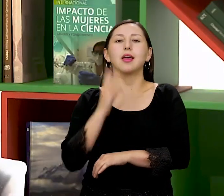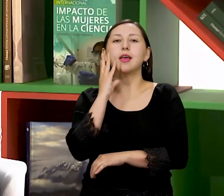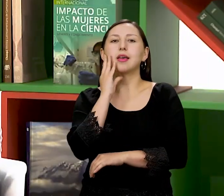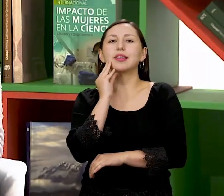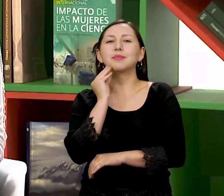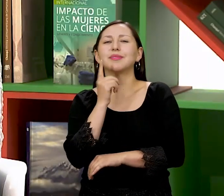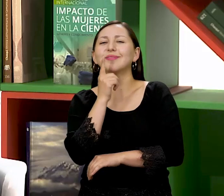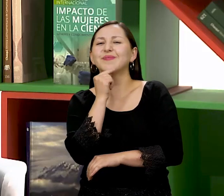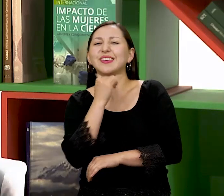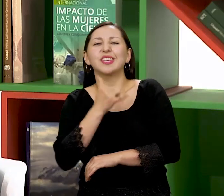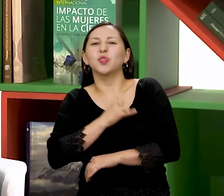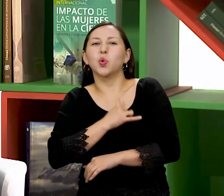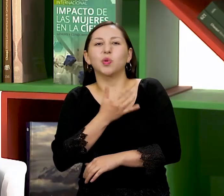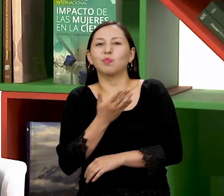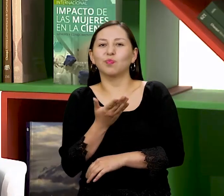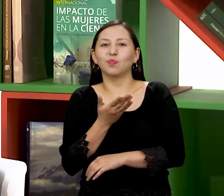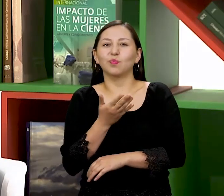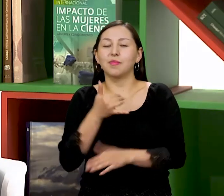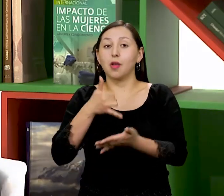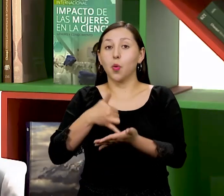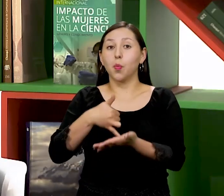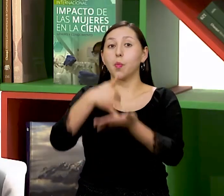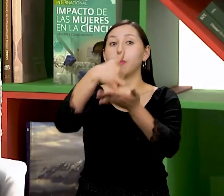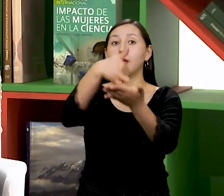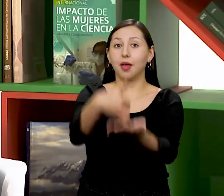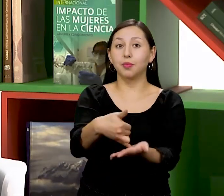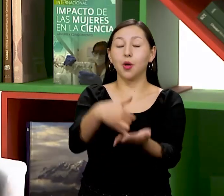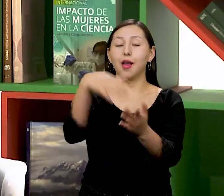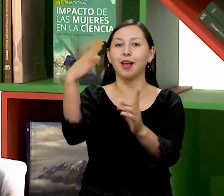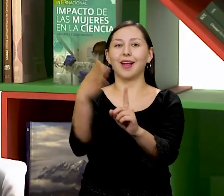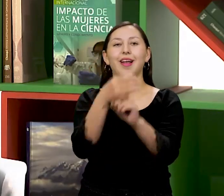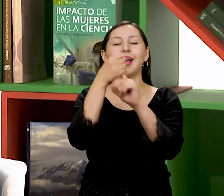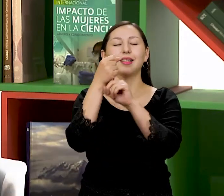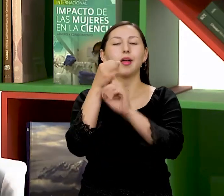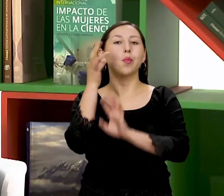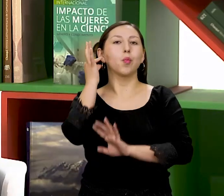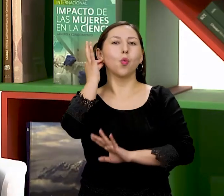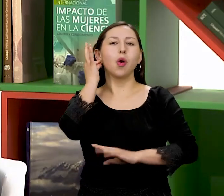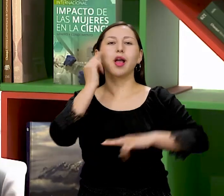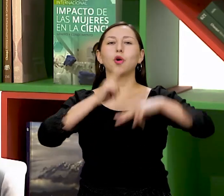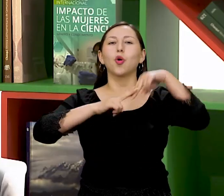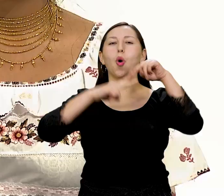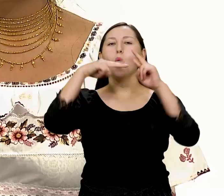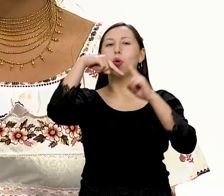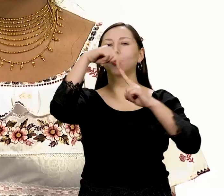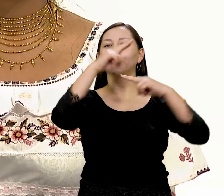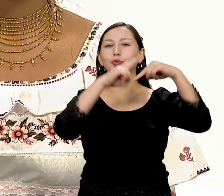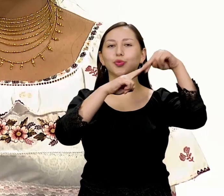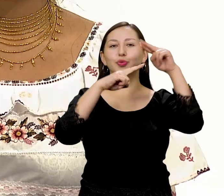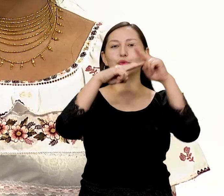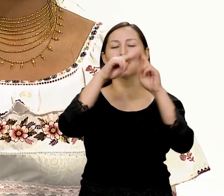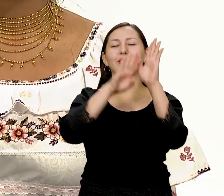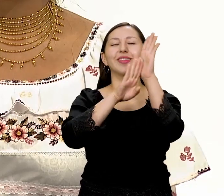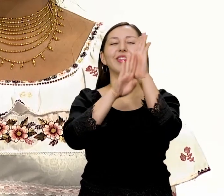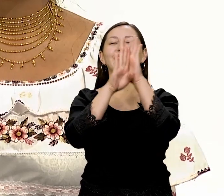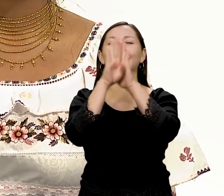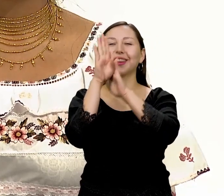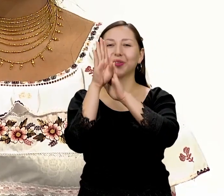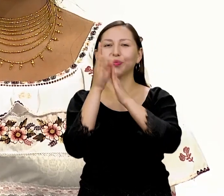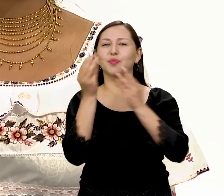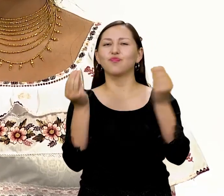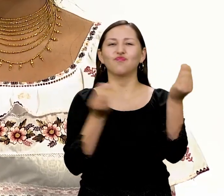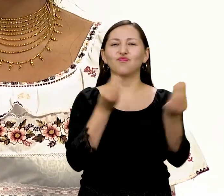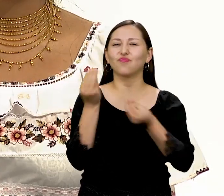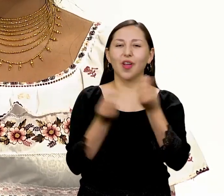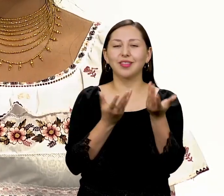¿Quién es Janet Bonilla? Recientemente ganaste un premio Mujeres que Construyen. ¿Qué te llevó?